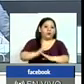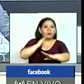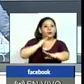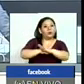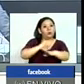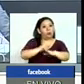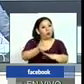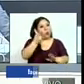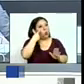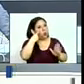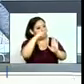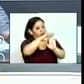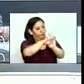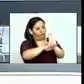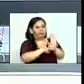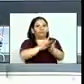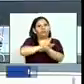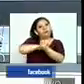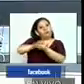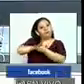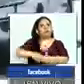medidas de bioseguridad.